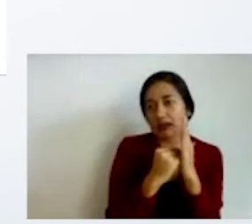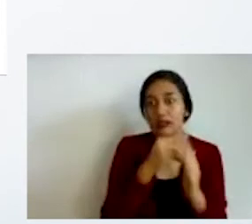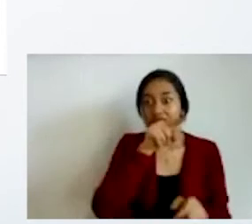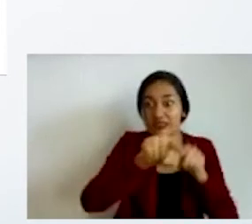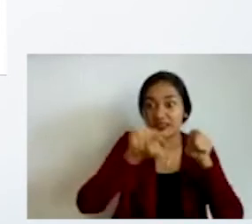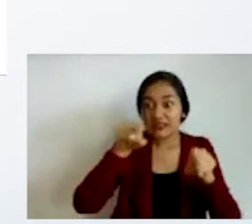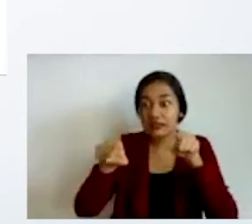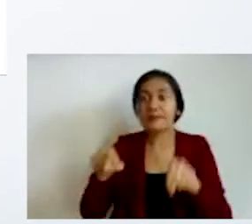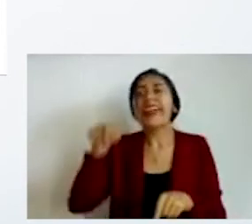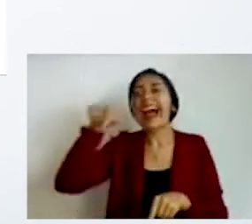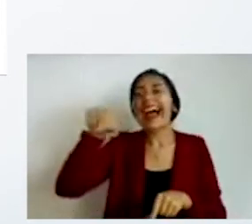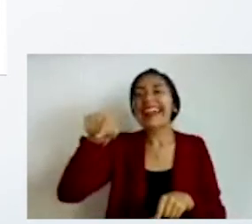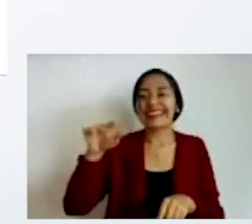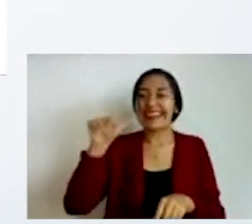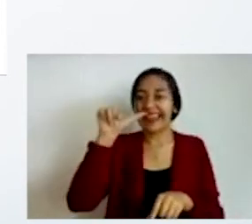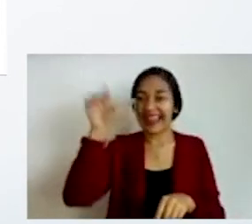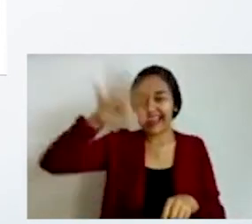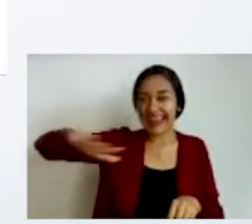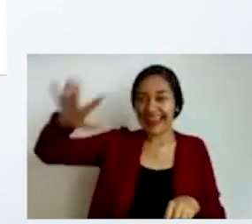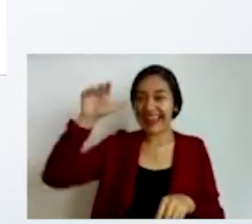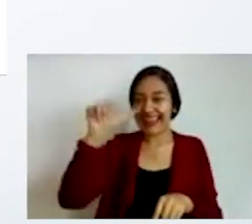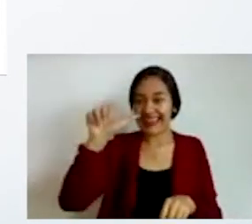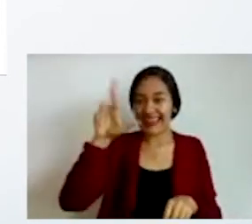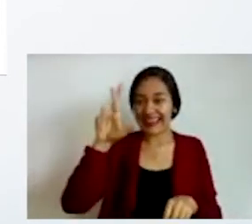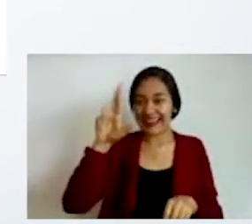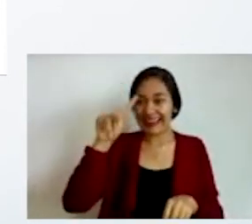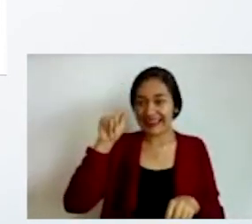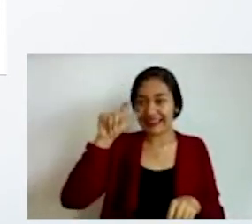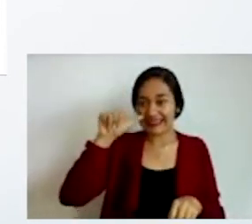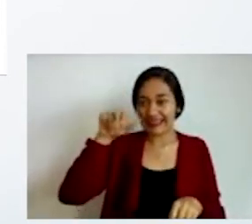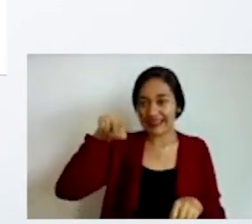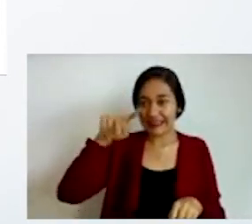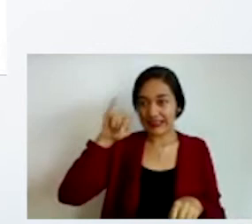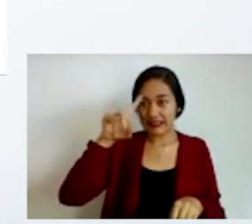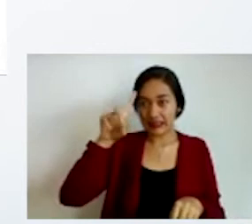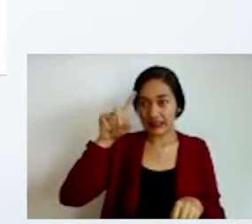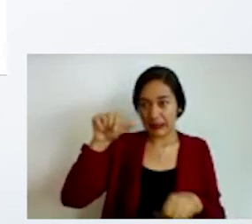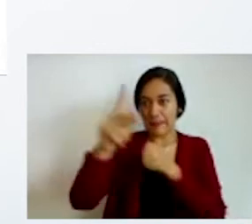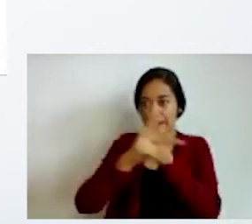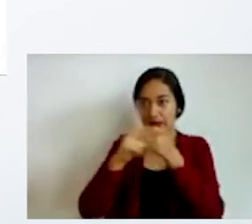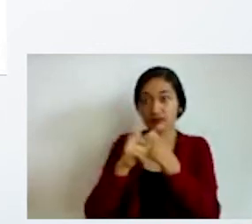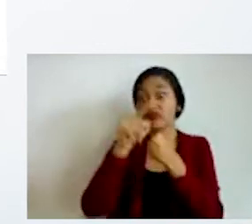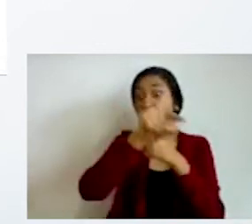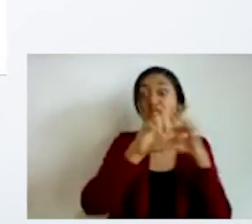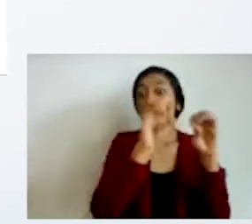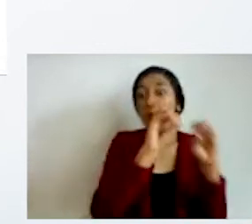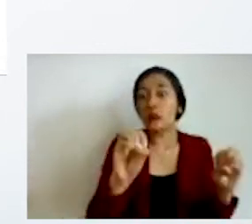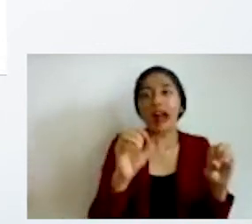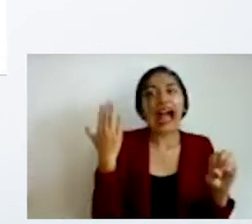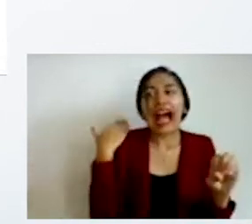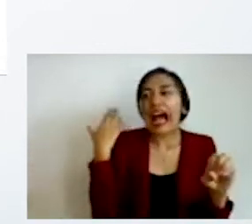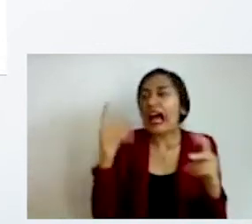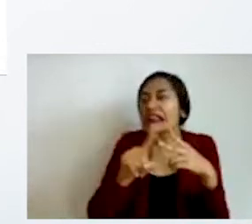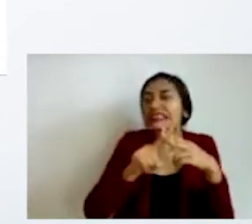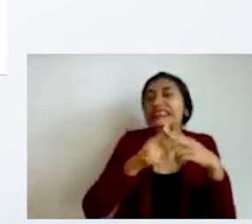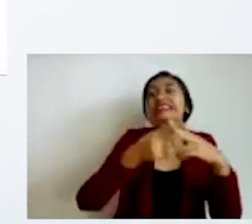también en la Antártida han ido apareciendo casos. Esta gráfica, que también es de hace una semana, nos muestra en una